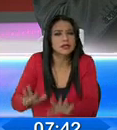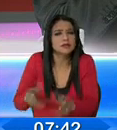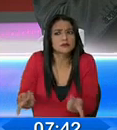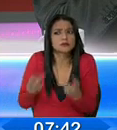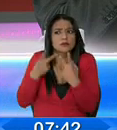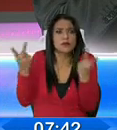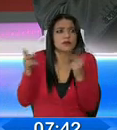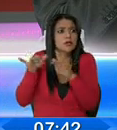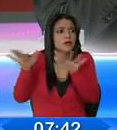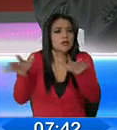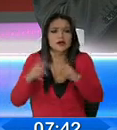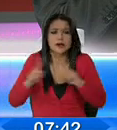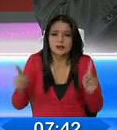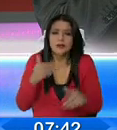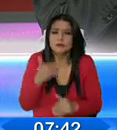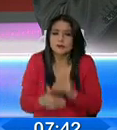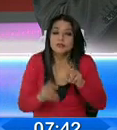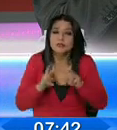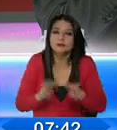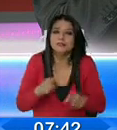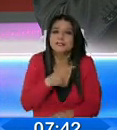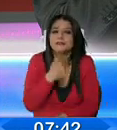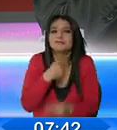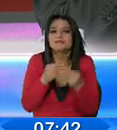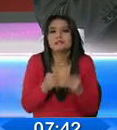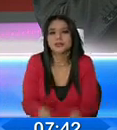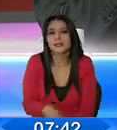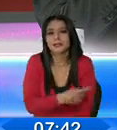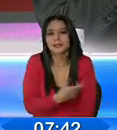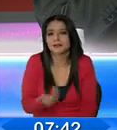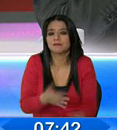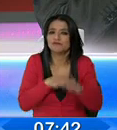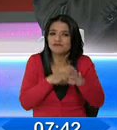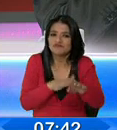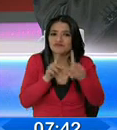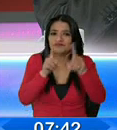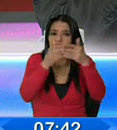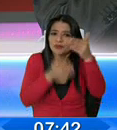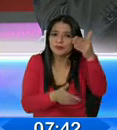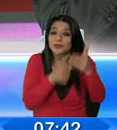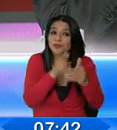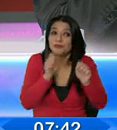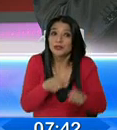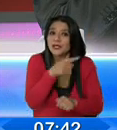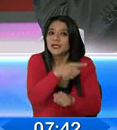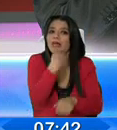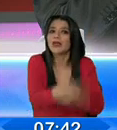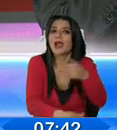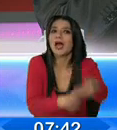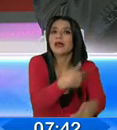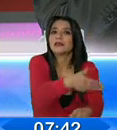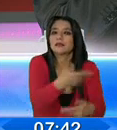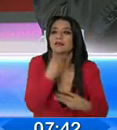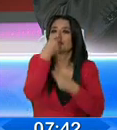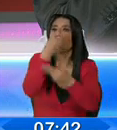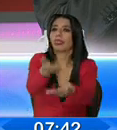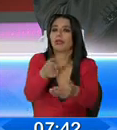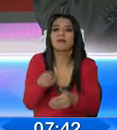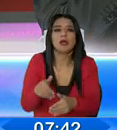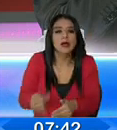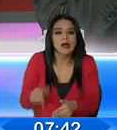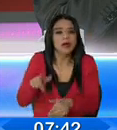que incluso afectan procesos de investigación que tienen que sustentarse documentalmente. Todo esto requiere, en muchos